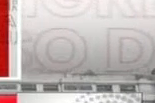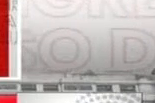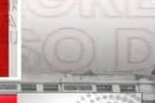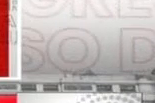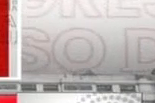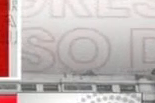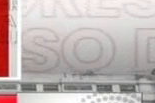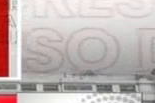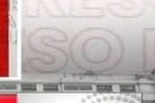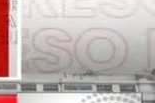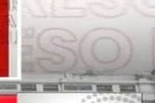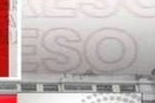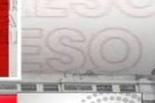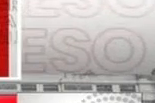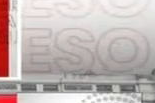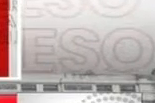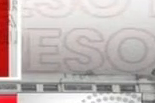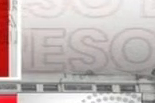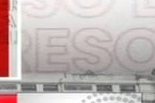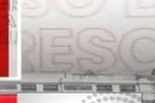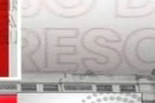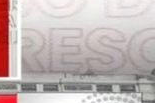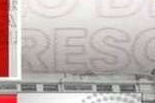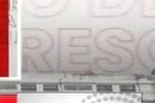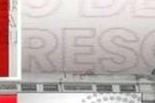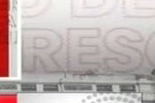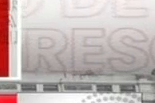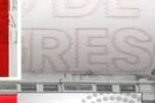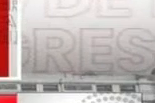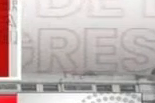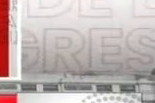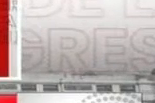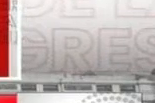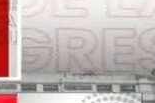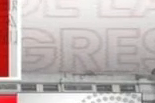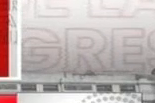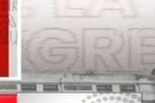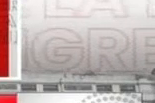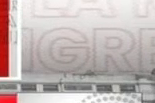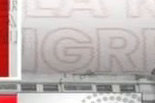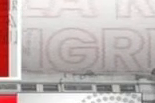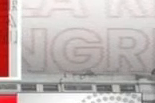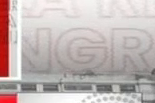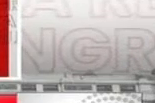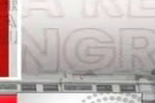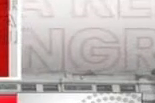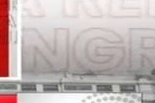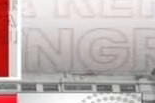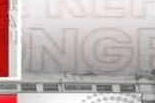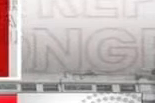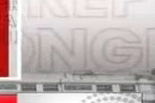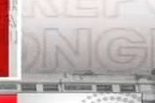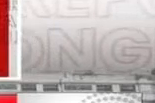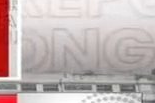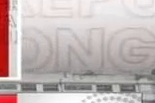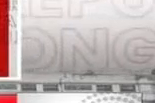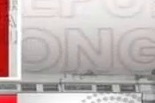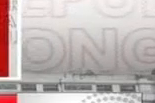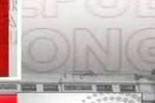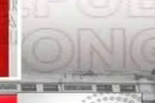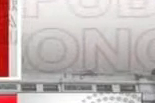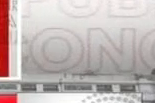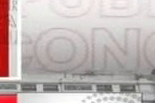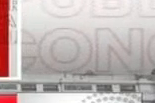para lograr la ejecución de estas obras. En todo caso, a nivel del plan de incentivos a los gobiernos